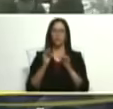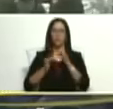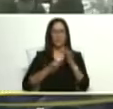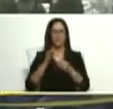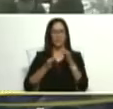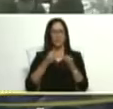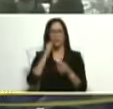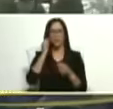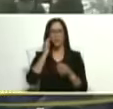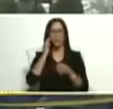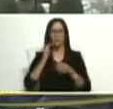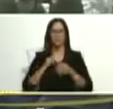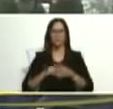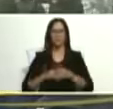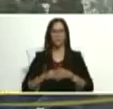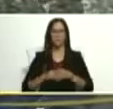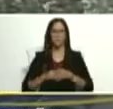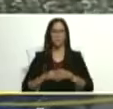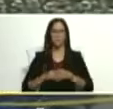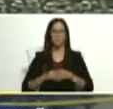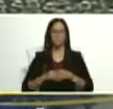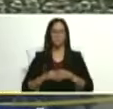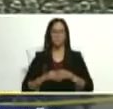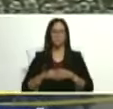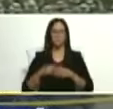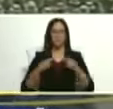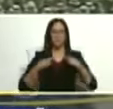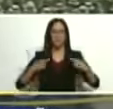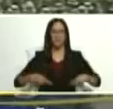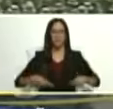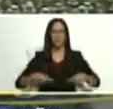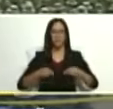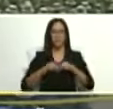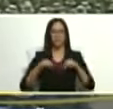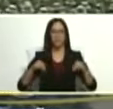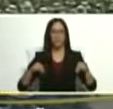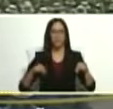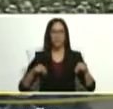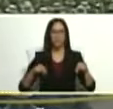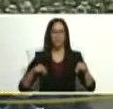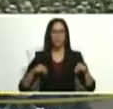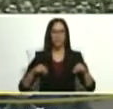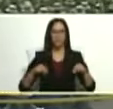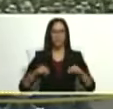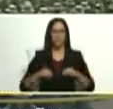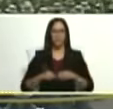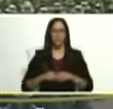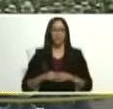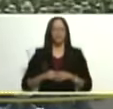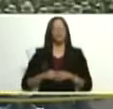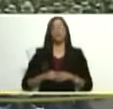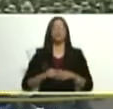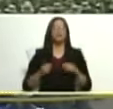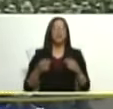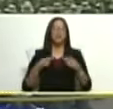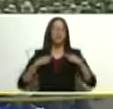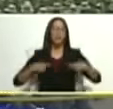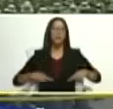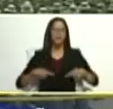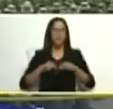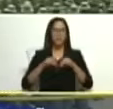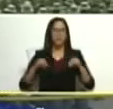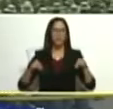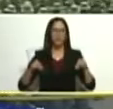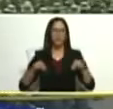Padrino, de la logística en el terreno. La logística en el terreno.